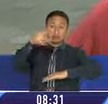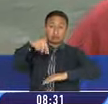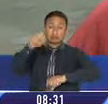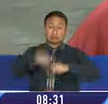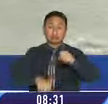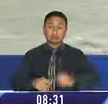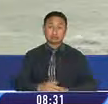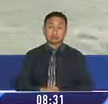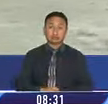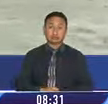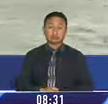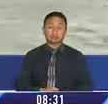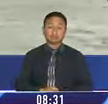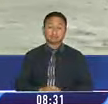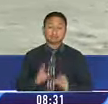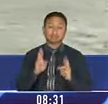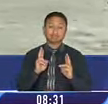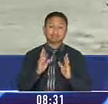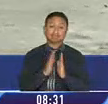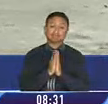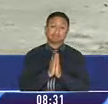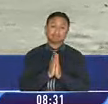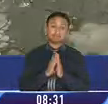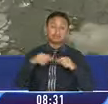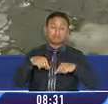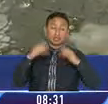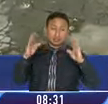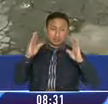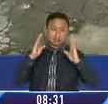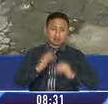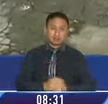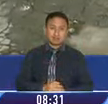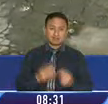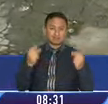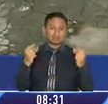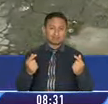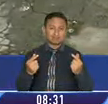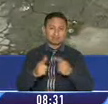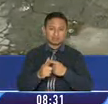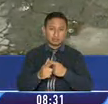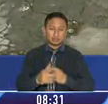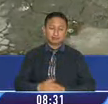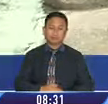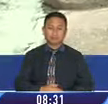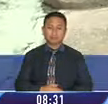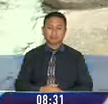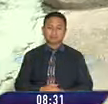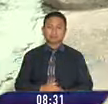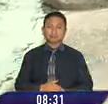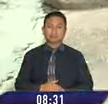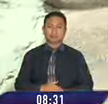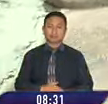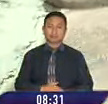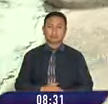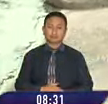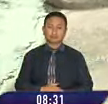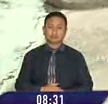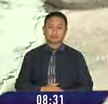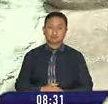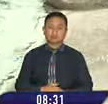dañar bastante. Esperan que su petición sea atendida de manera urgente, informó Priscila